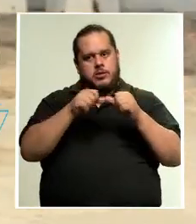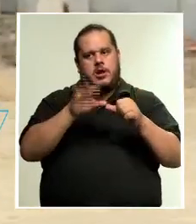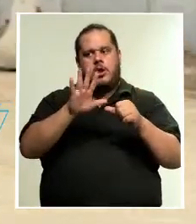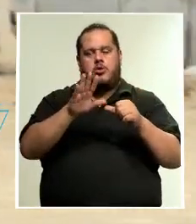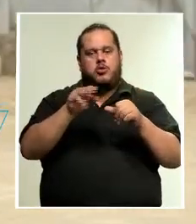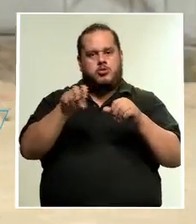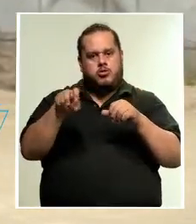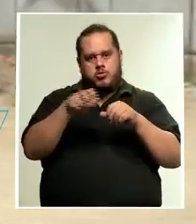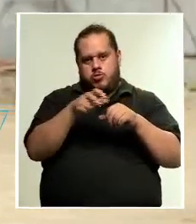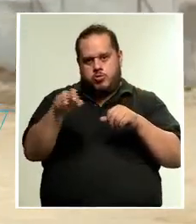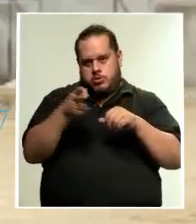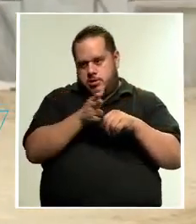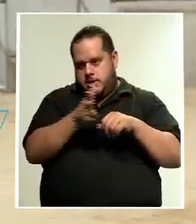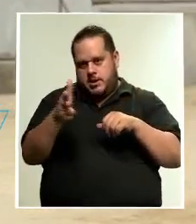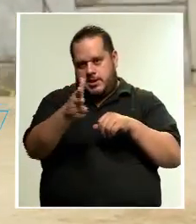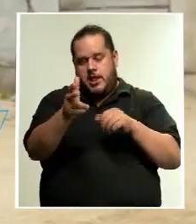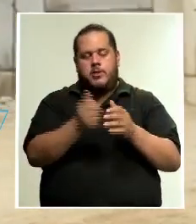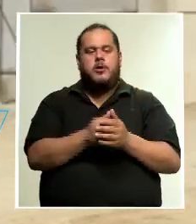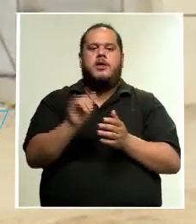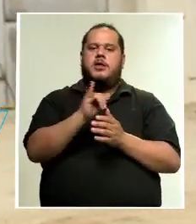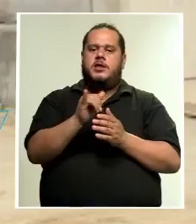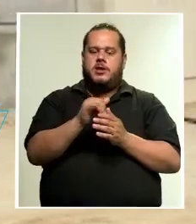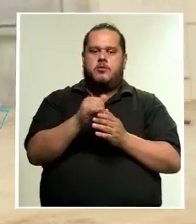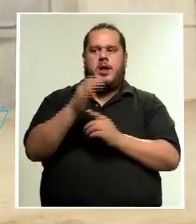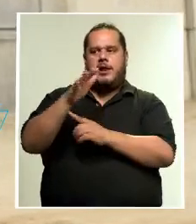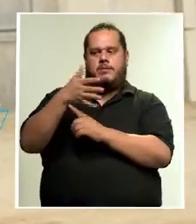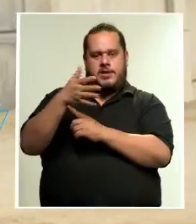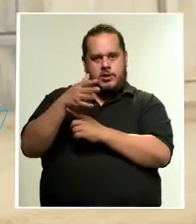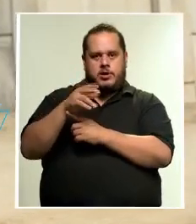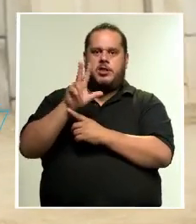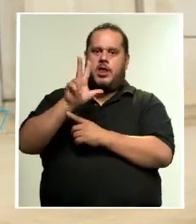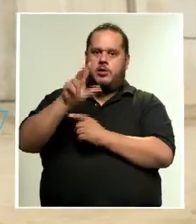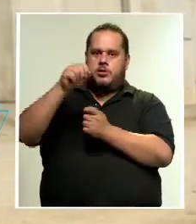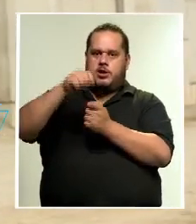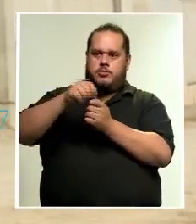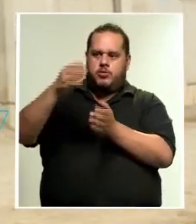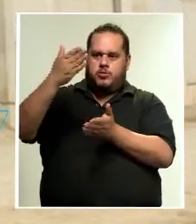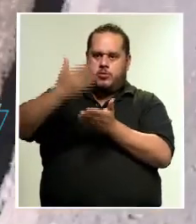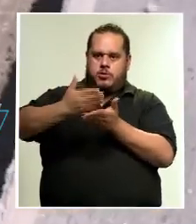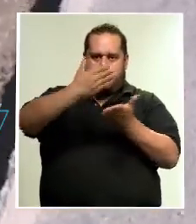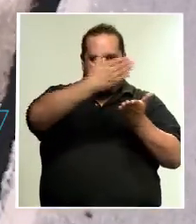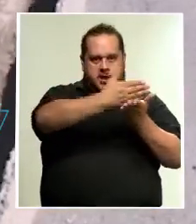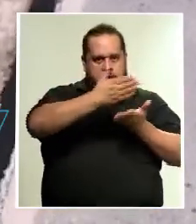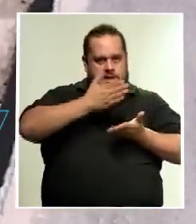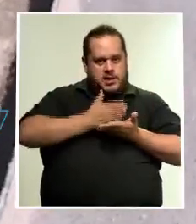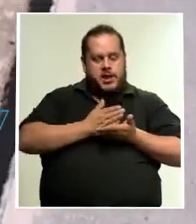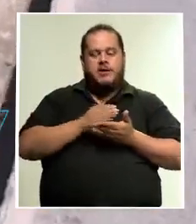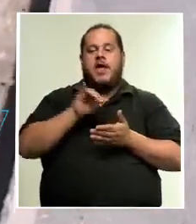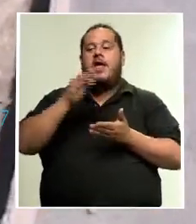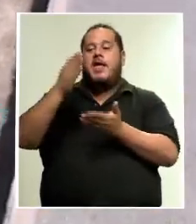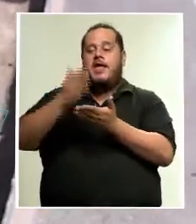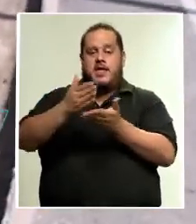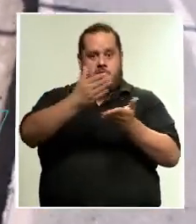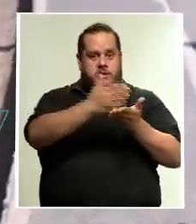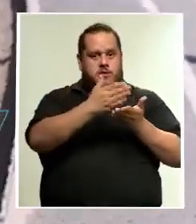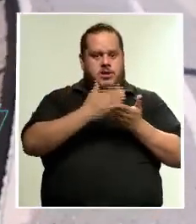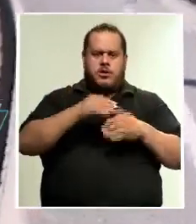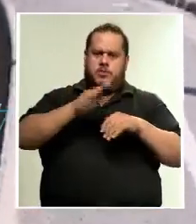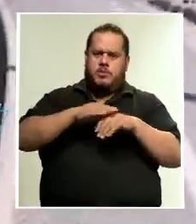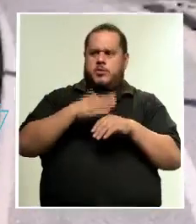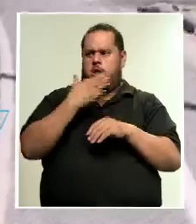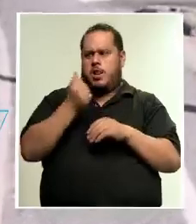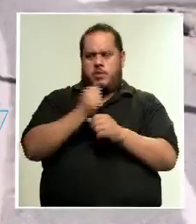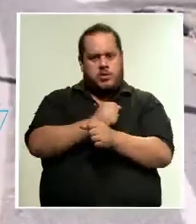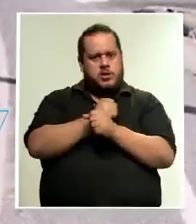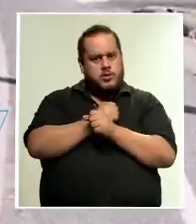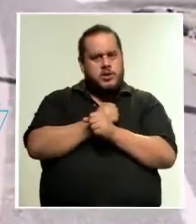traslado. Además, se mantendrán banderilleros en los tres puntos de cierre. Estos cierres permitirán una mayor seguridad